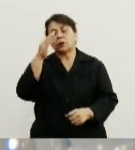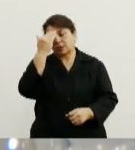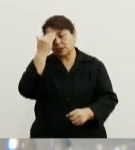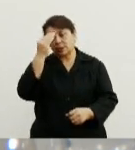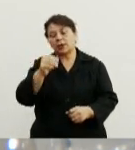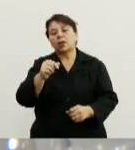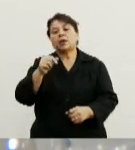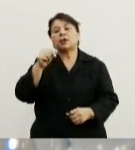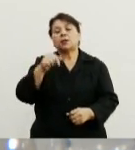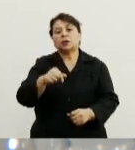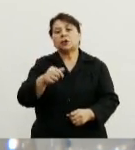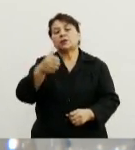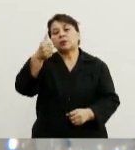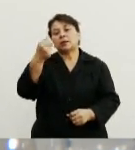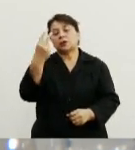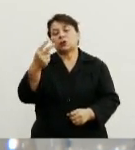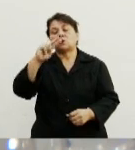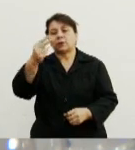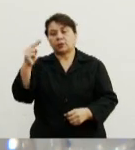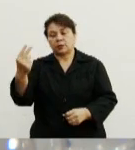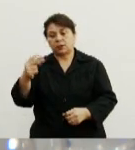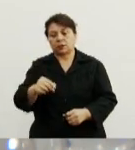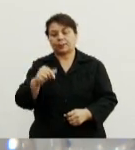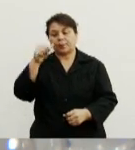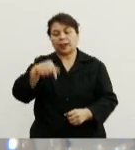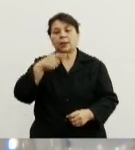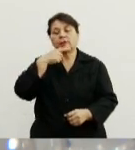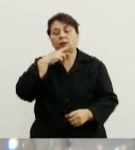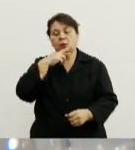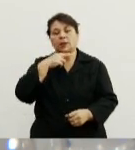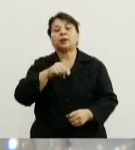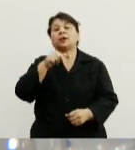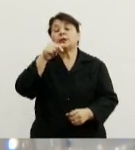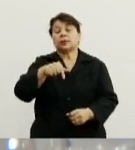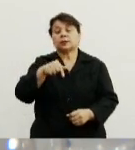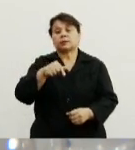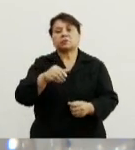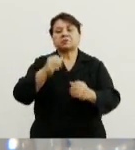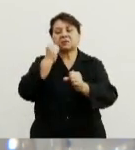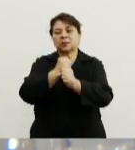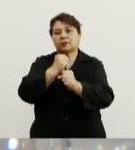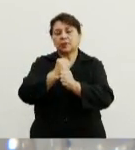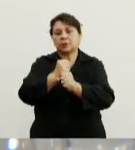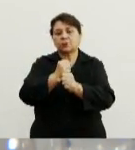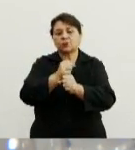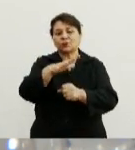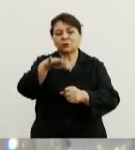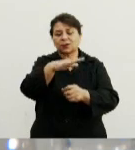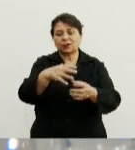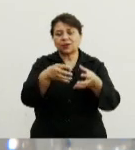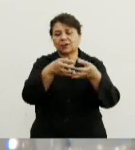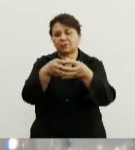fallecidos en nuestra provincia desde enero venimos trabajando con diferentes sectores para